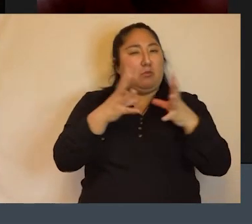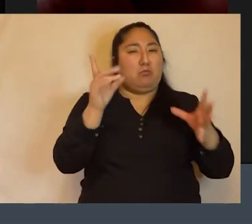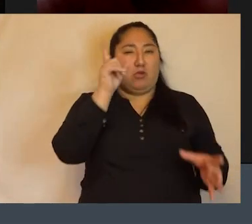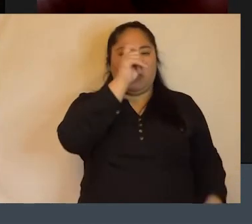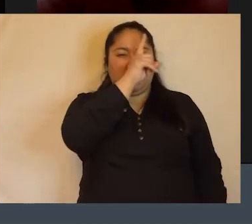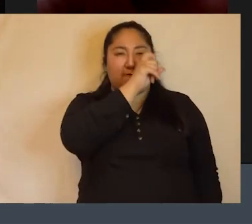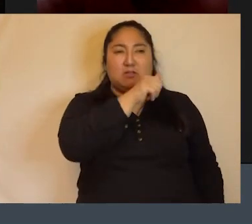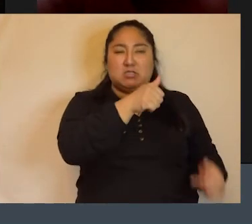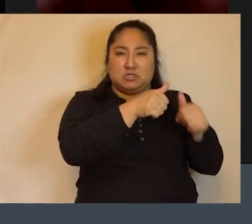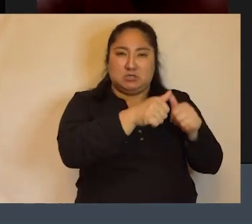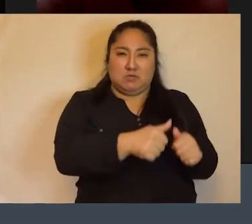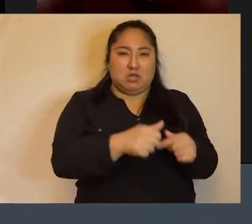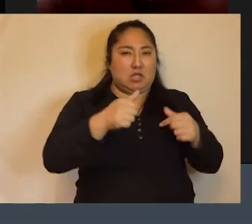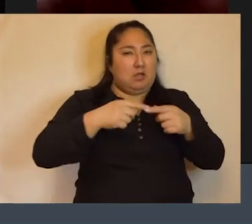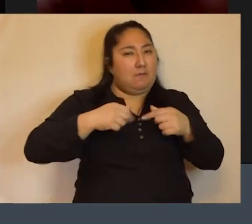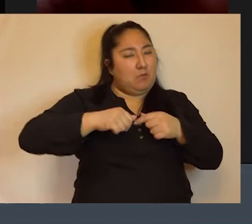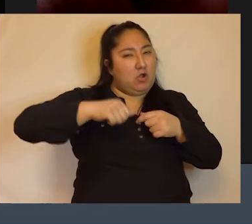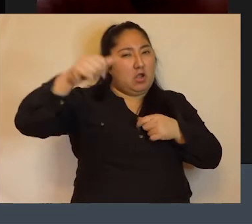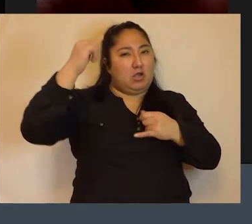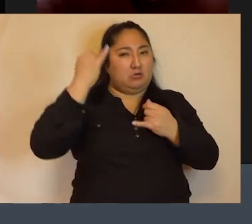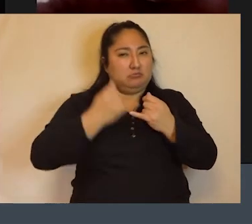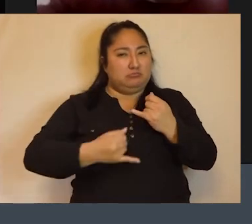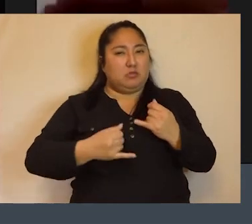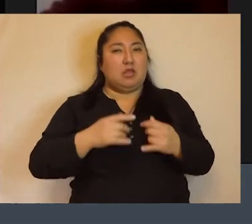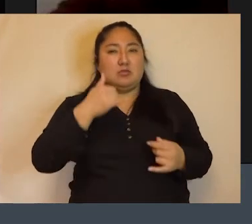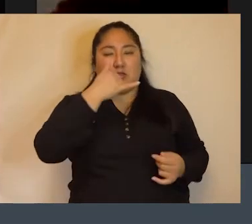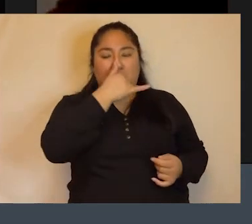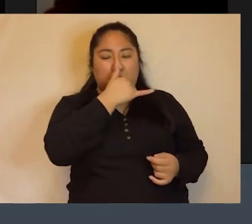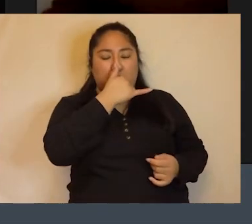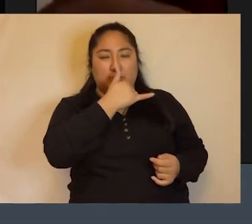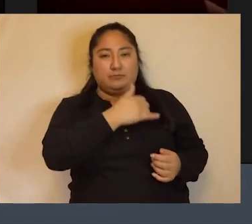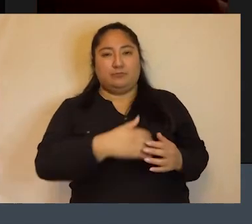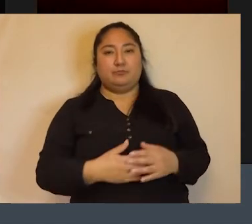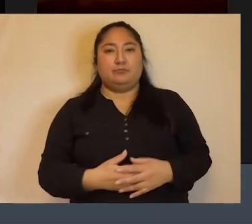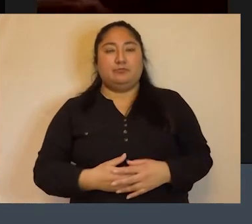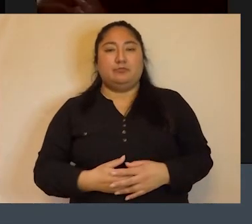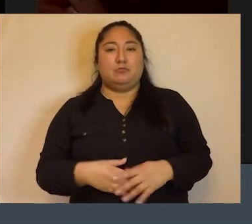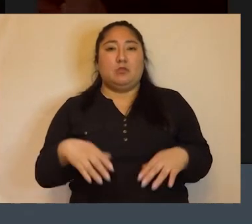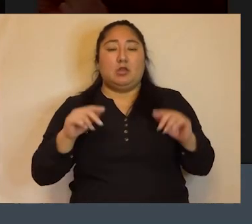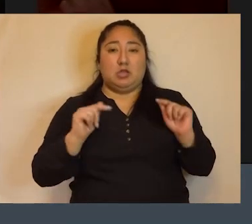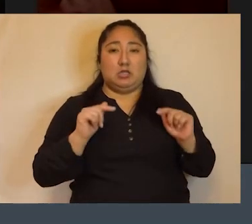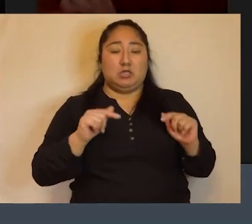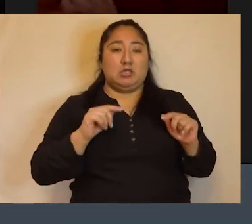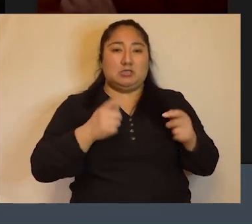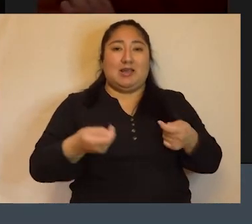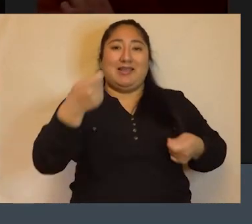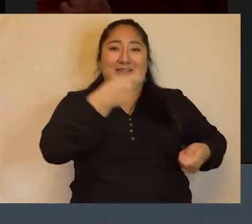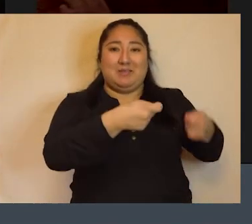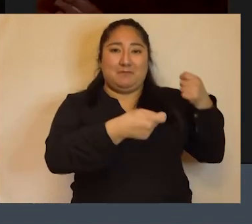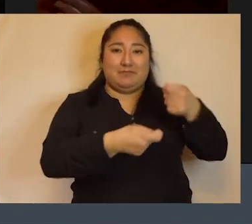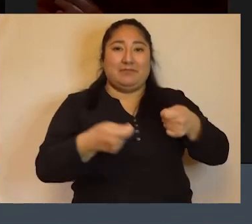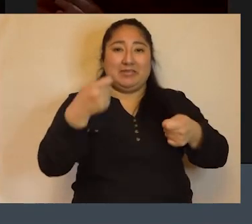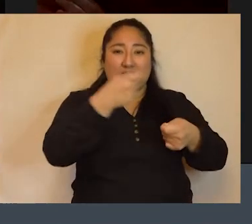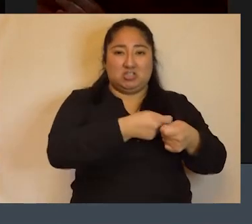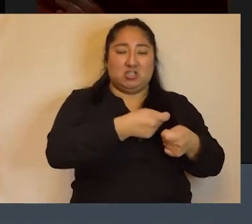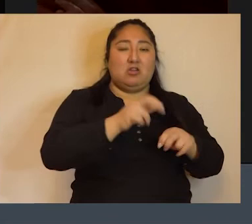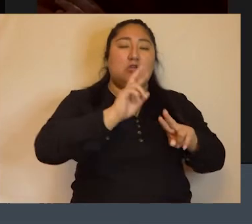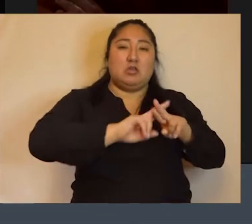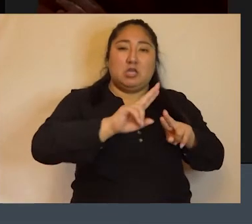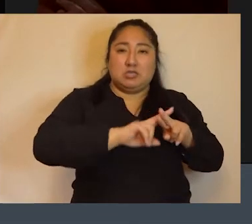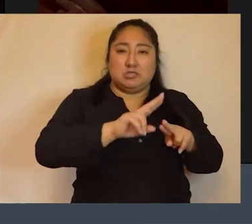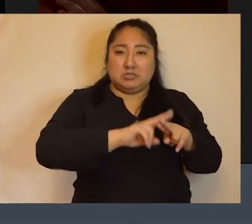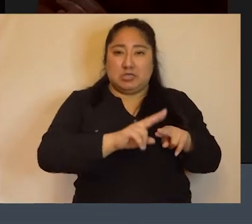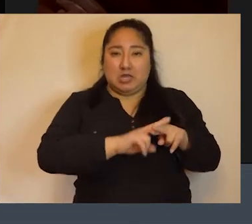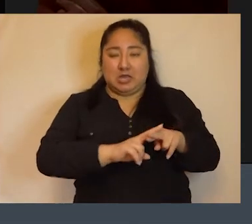muy difícil que se sostengan por muy largo tiempo. Y que sean, obviamente, producto de inversiones que se están